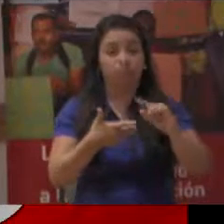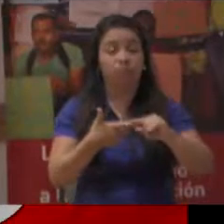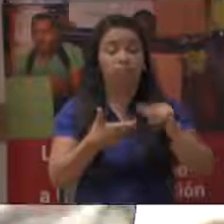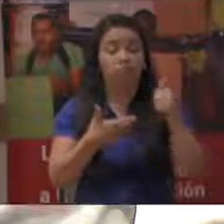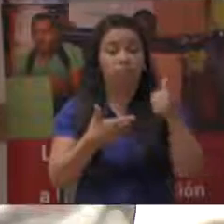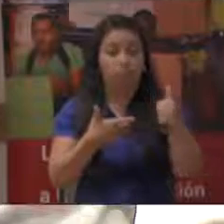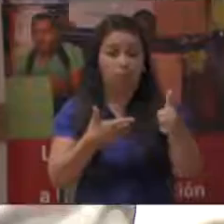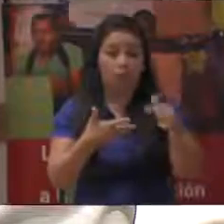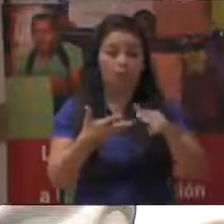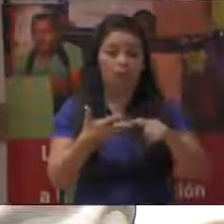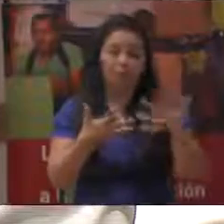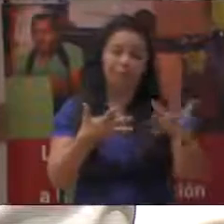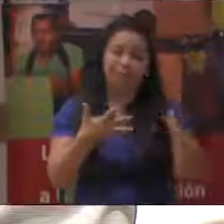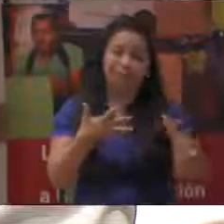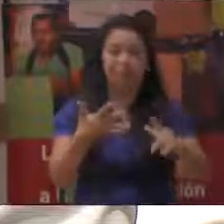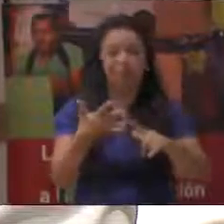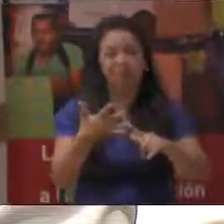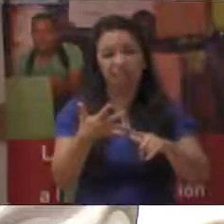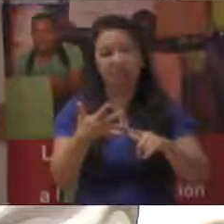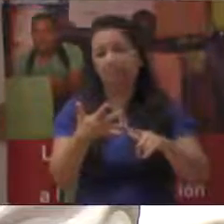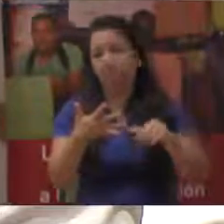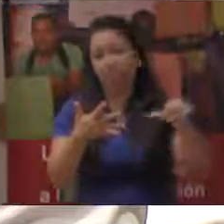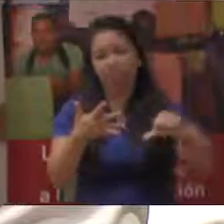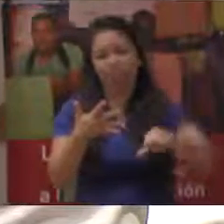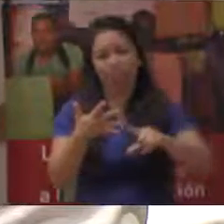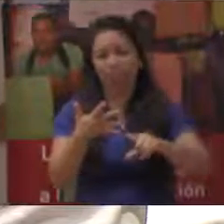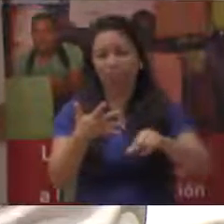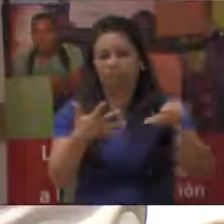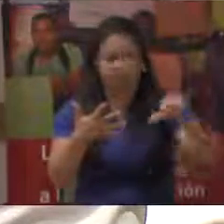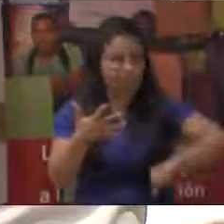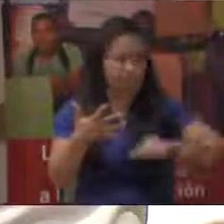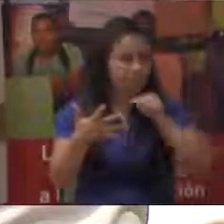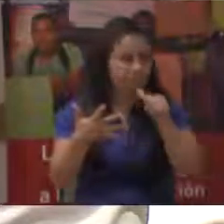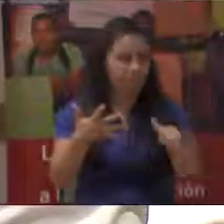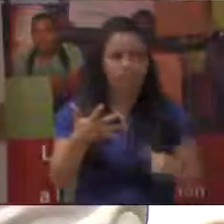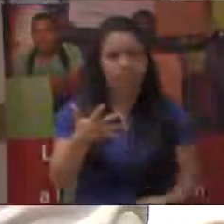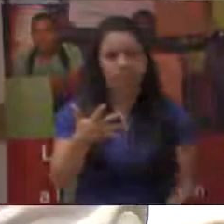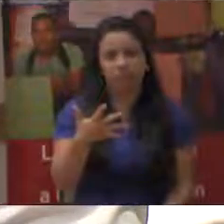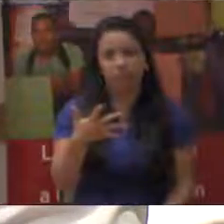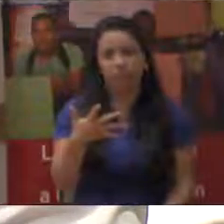bueno, C, regular, D, deficiente, E, malo.